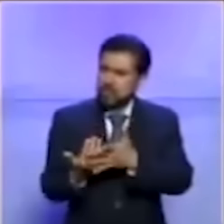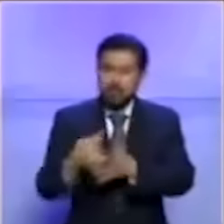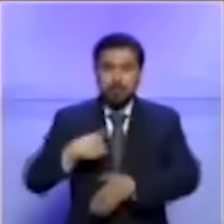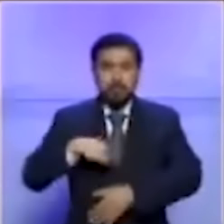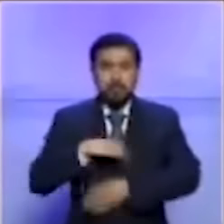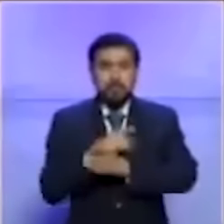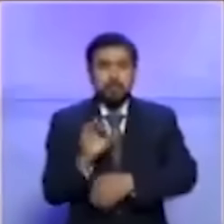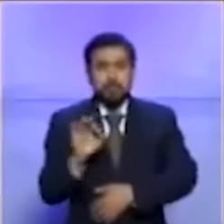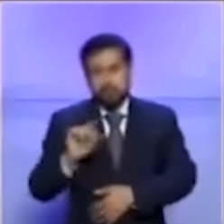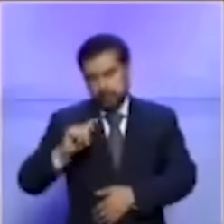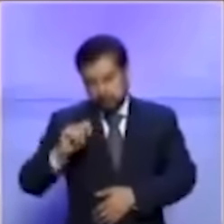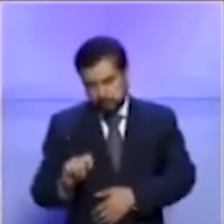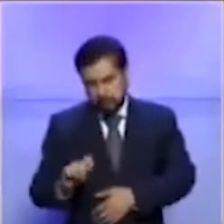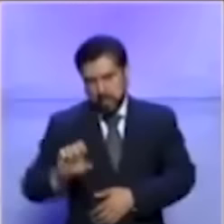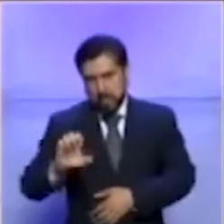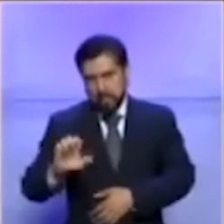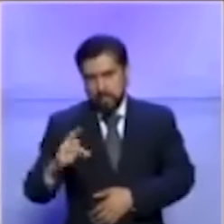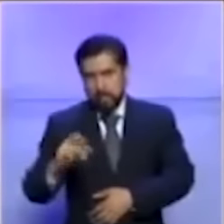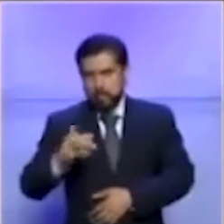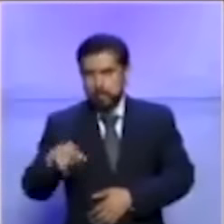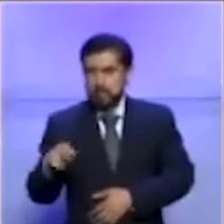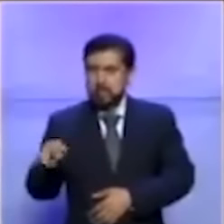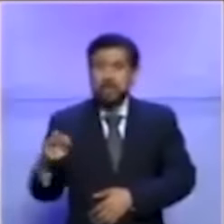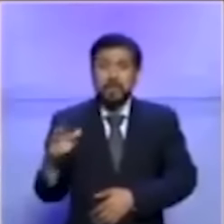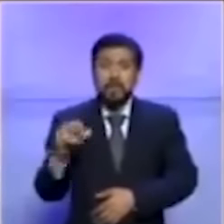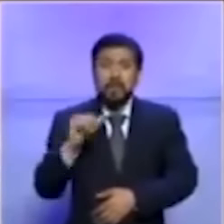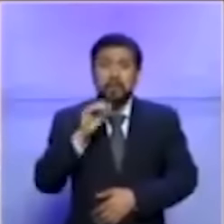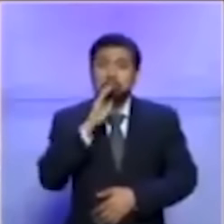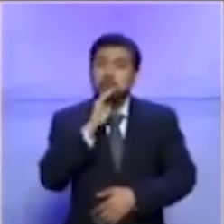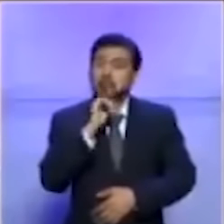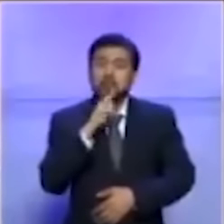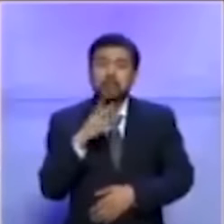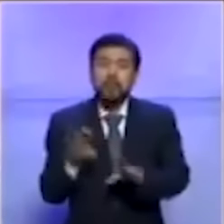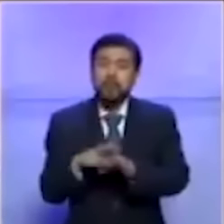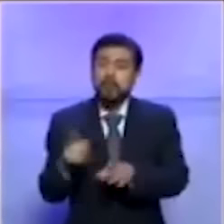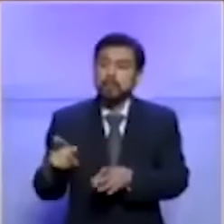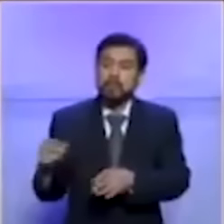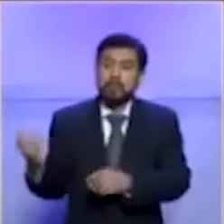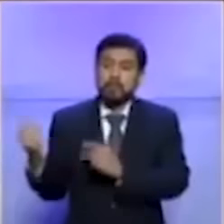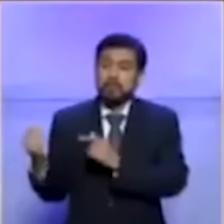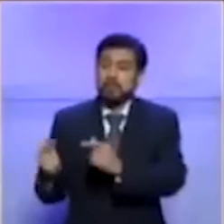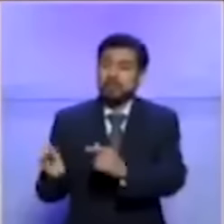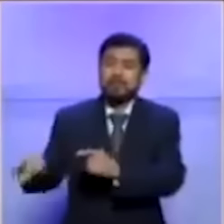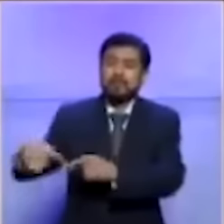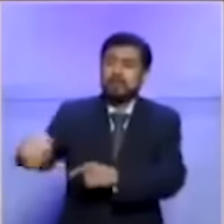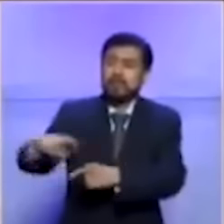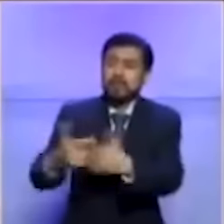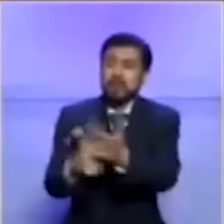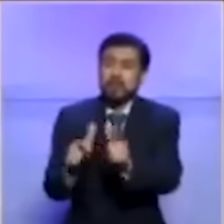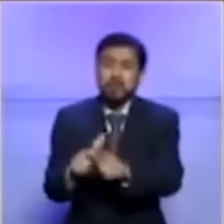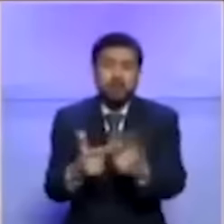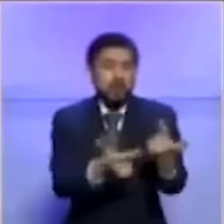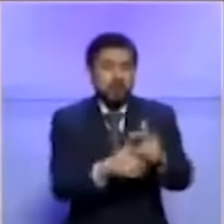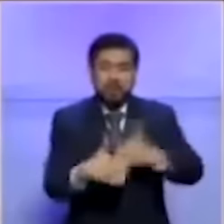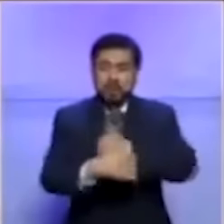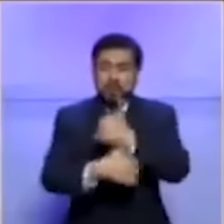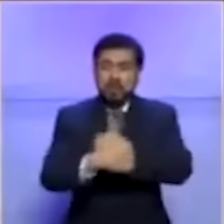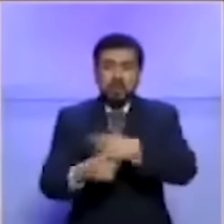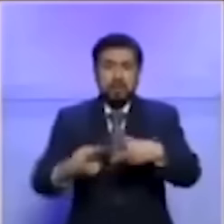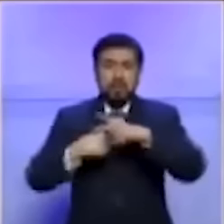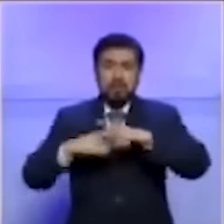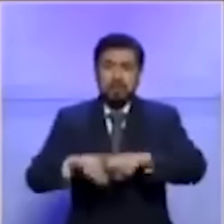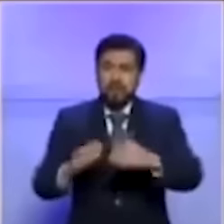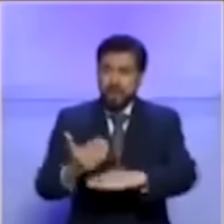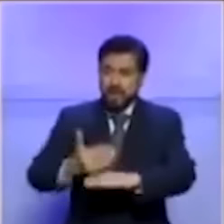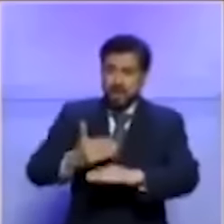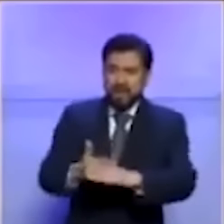electoral se pudieron frenar esta decisión por lo que hubo que limitarse a tratar de encontrarle un